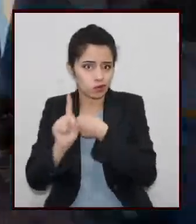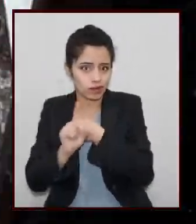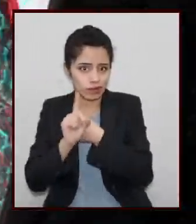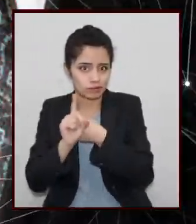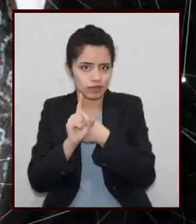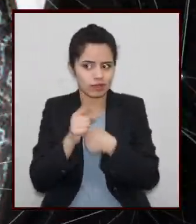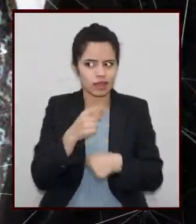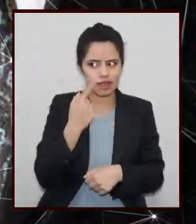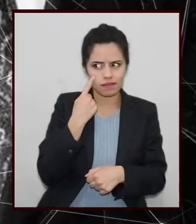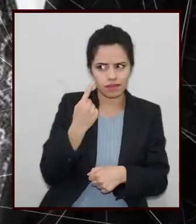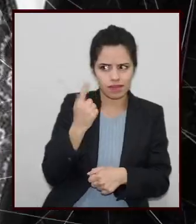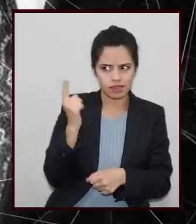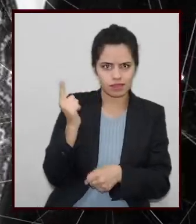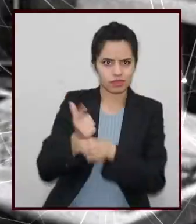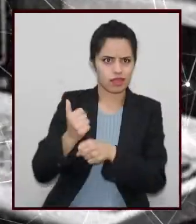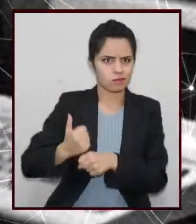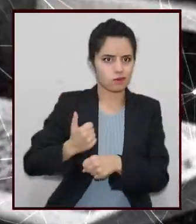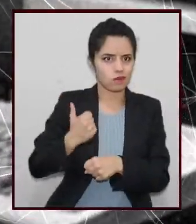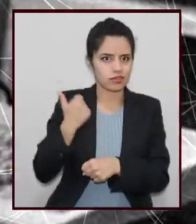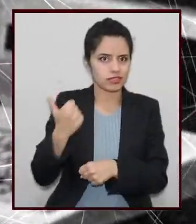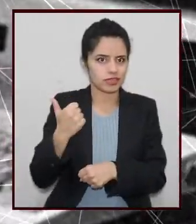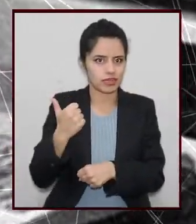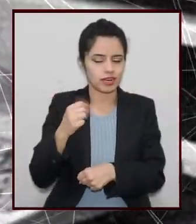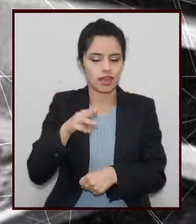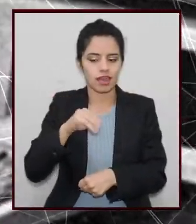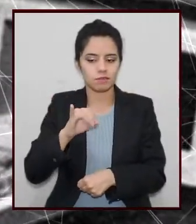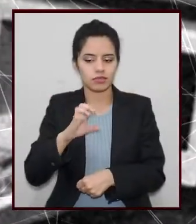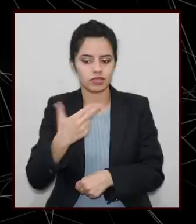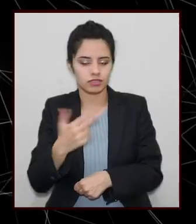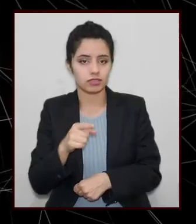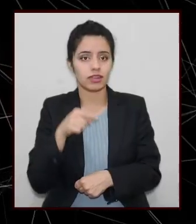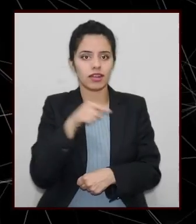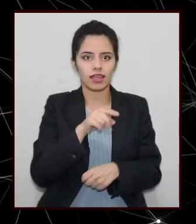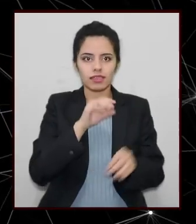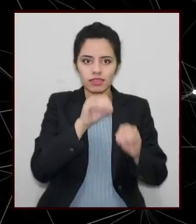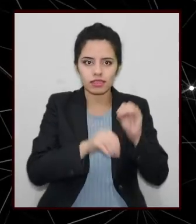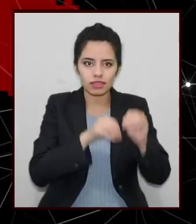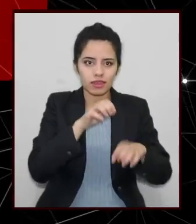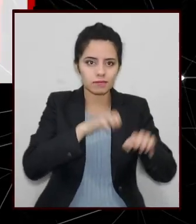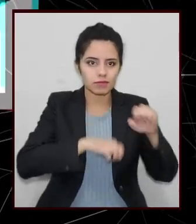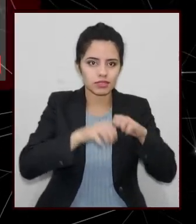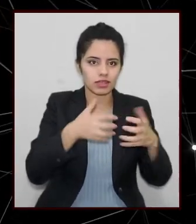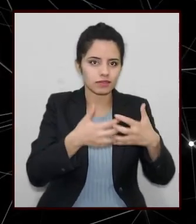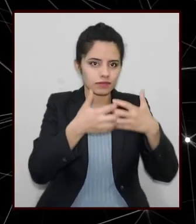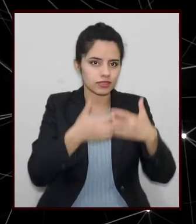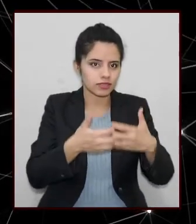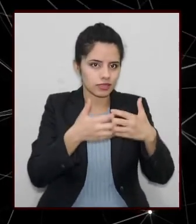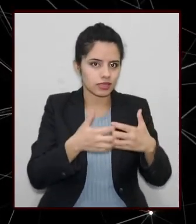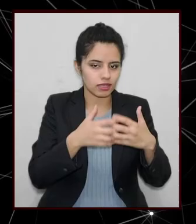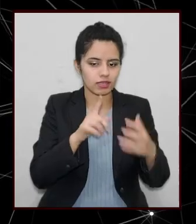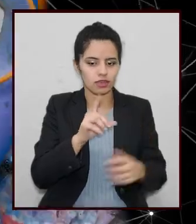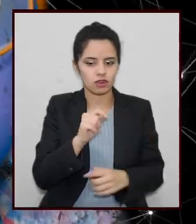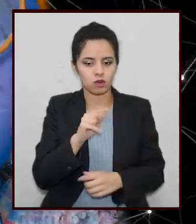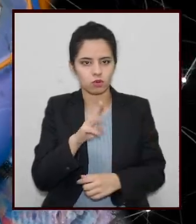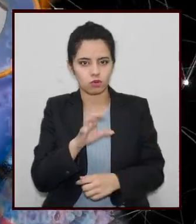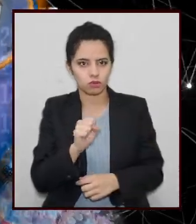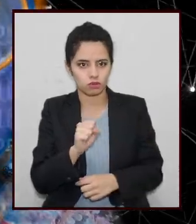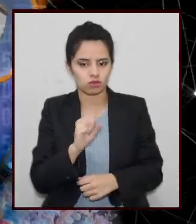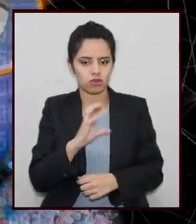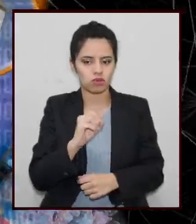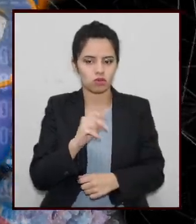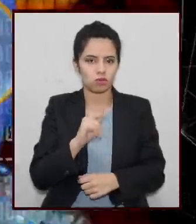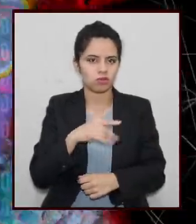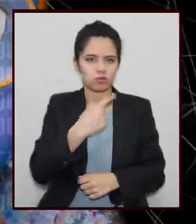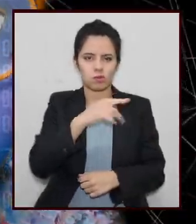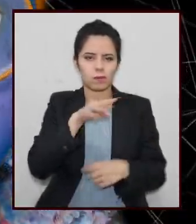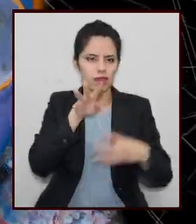trajo. Mitch Kapor, un amigo de Bricklin y Frankston. Kapor creó una empresa llamada Lotus Development Corporation, con la que desarrolló